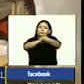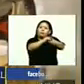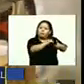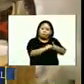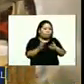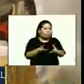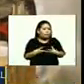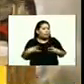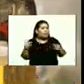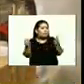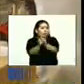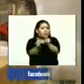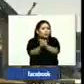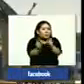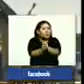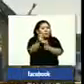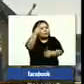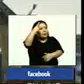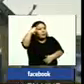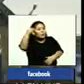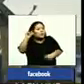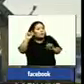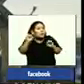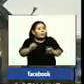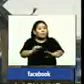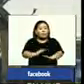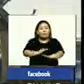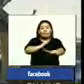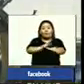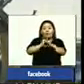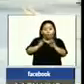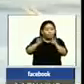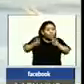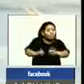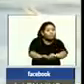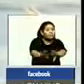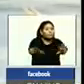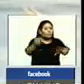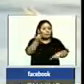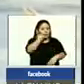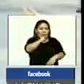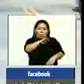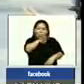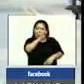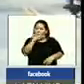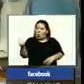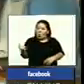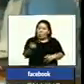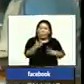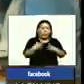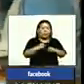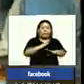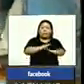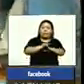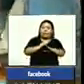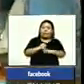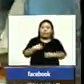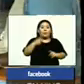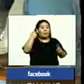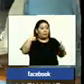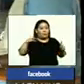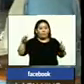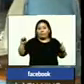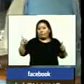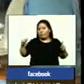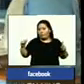todos los problemas políticos que podrían prevenir brotes de enfermedades y grandes pérdidas de vidas. Miguel Ángel Rivera,